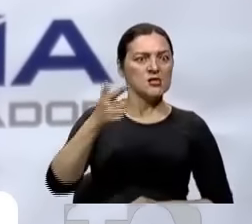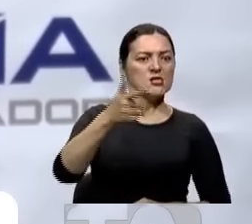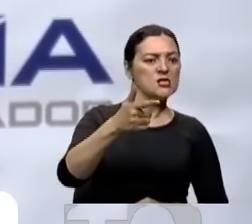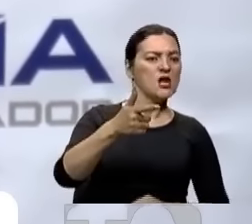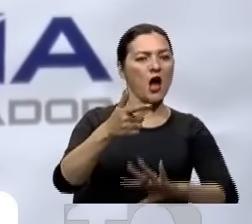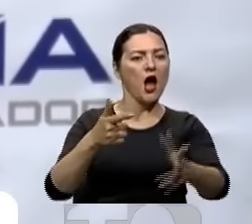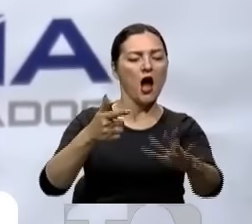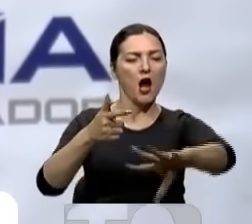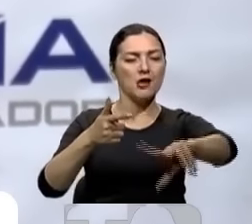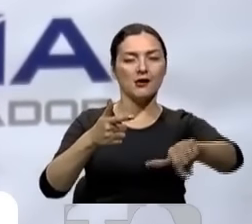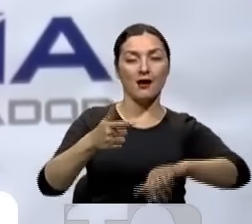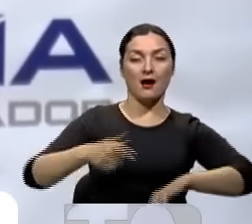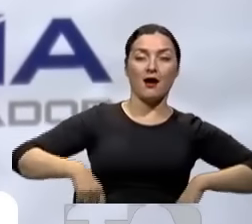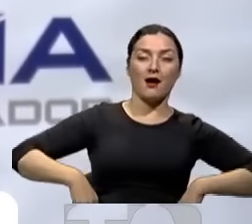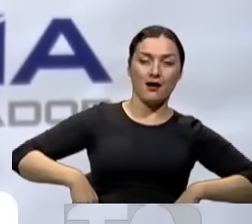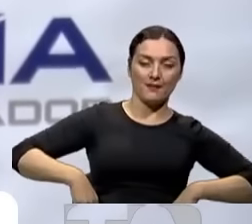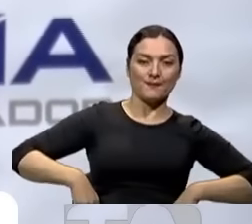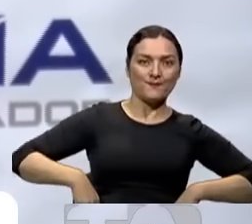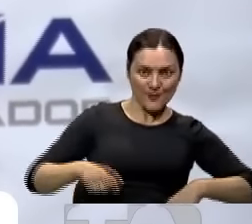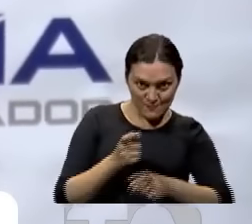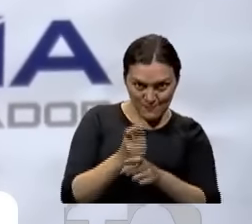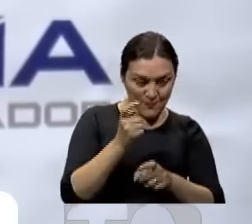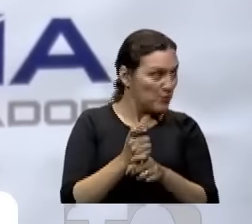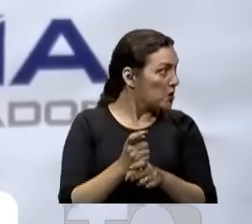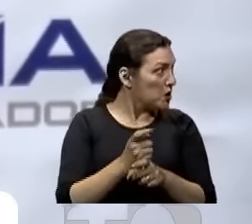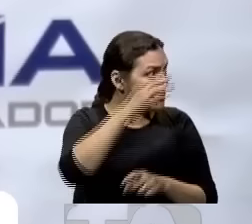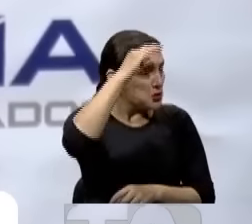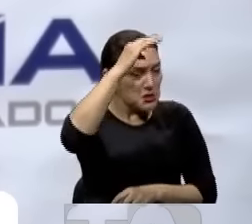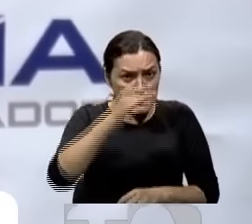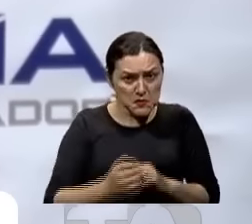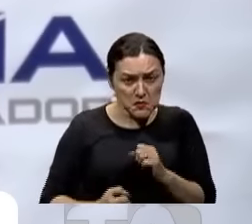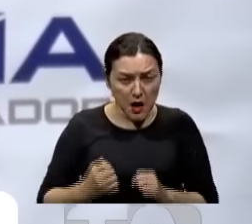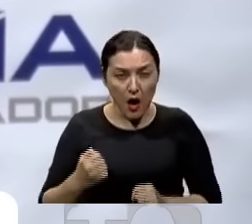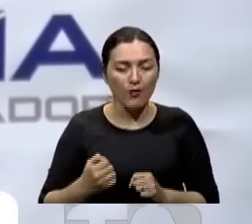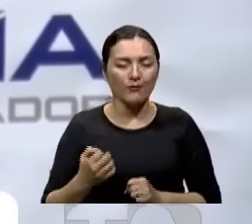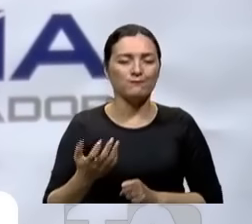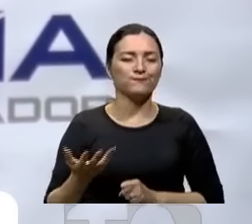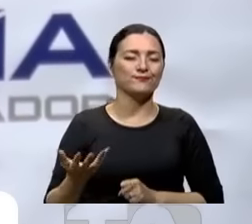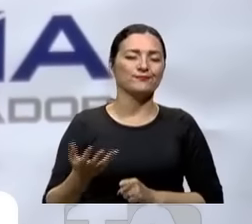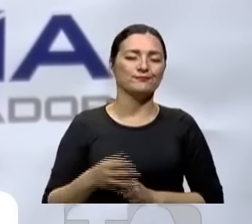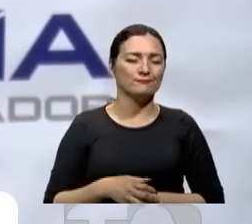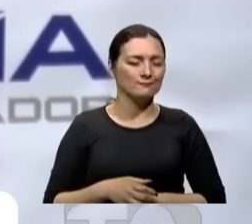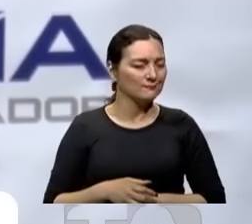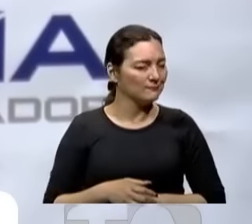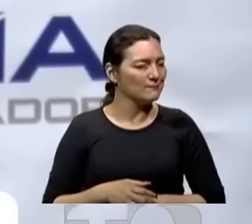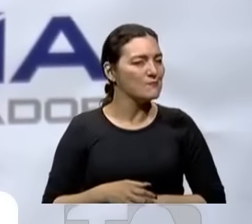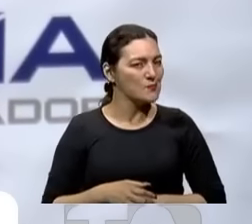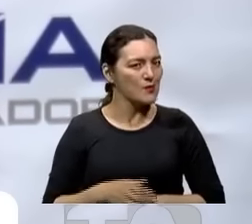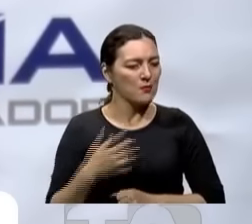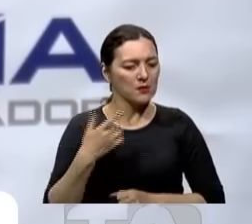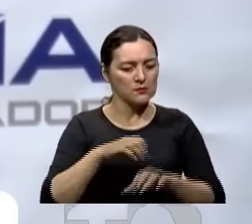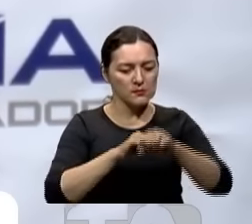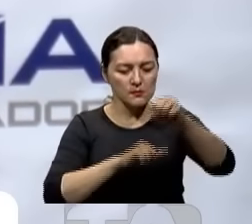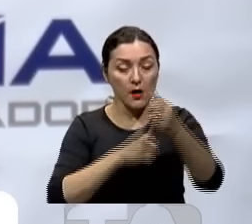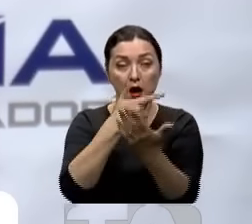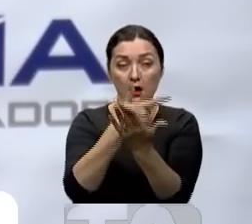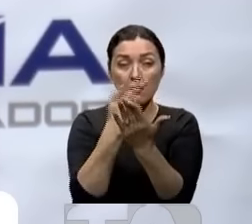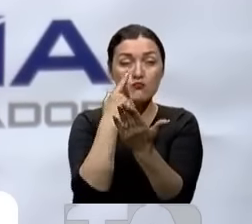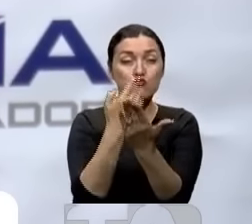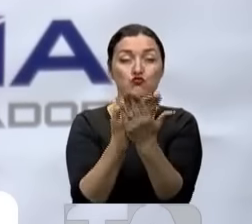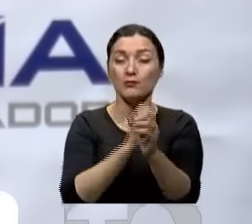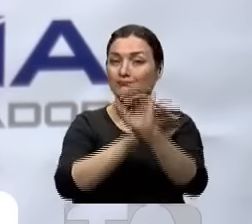al notar la presencia policial. Tras una persecución son interceptados y neutralizados, encontrándoseles arma de fuego y